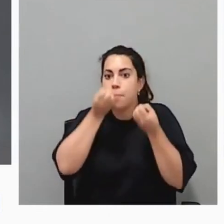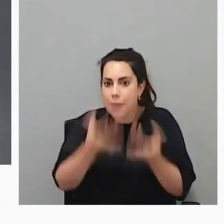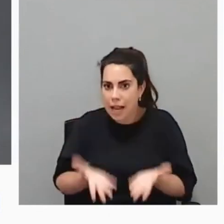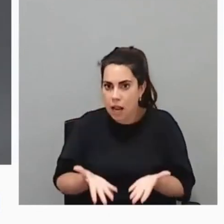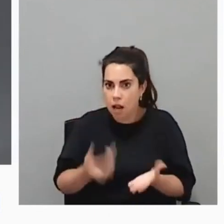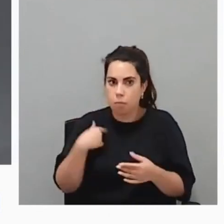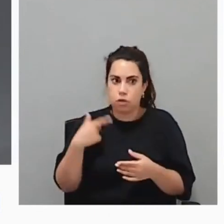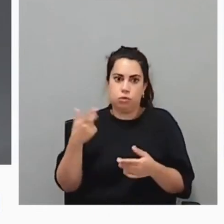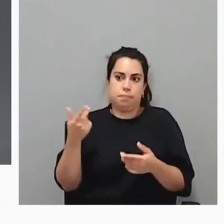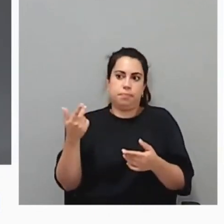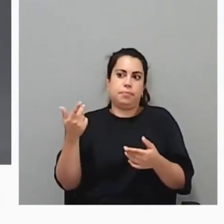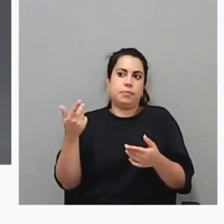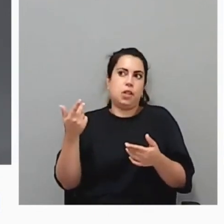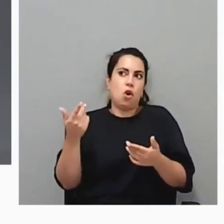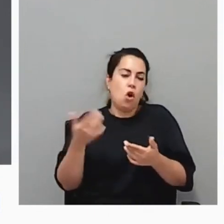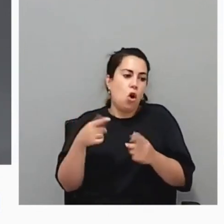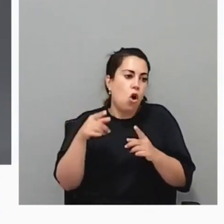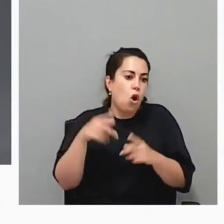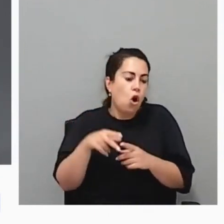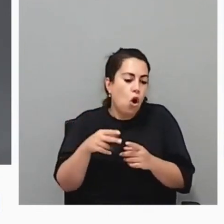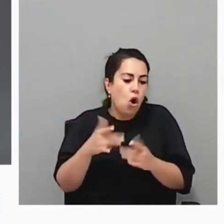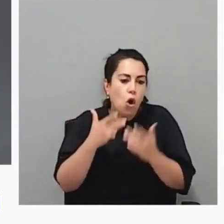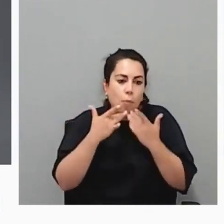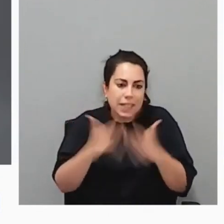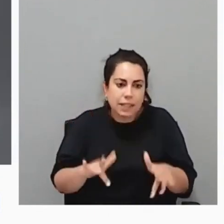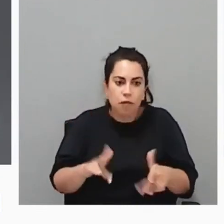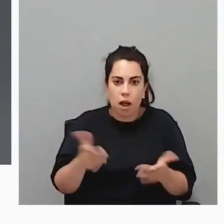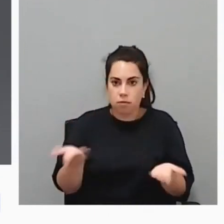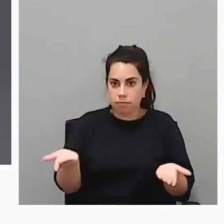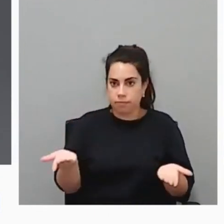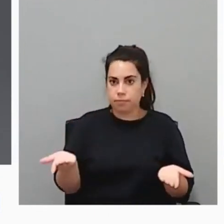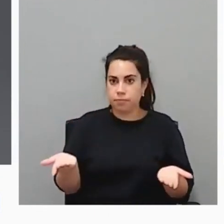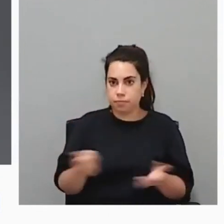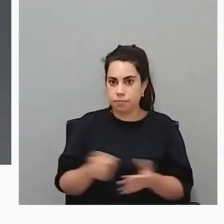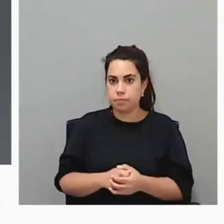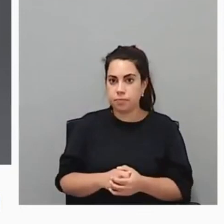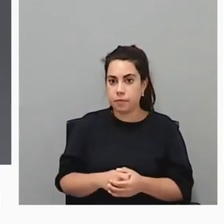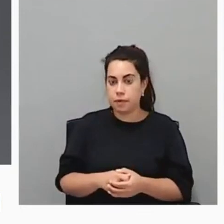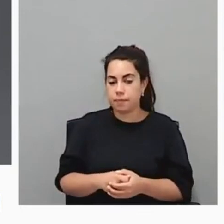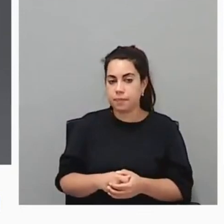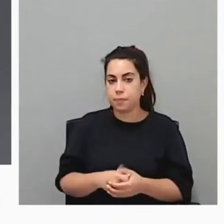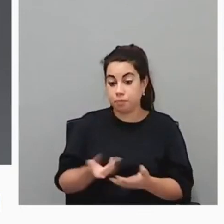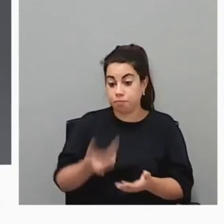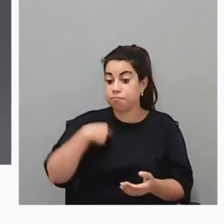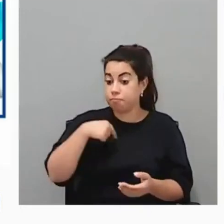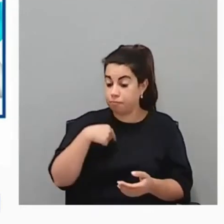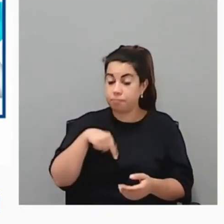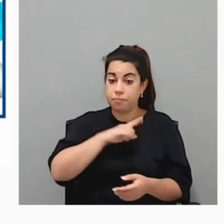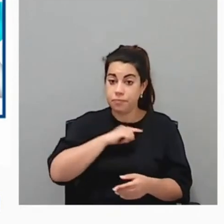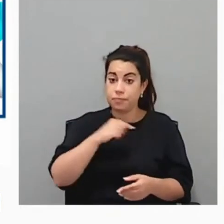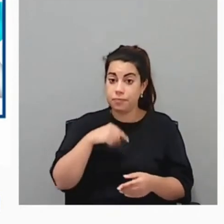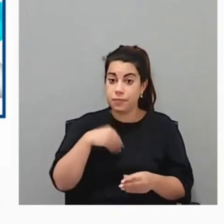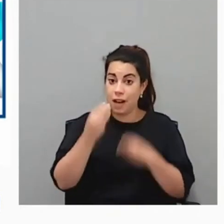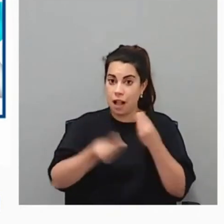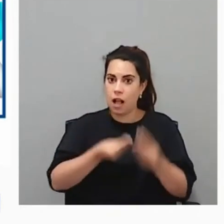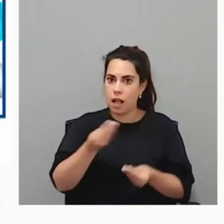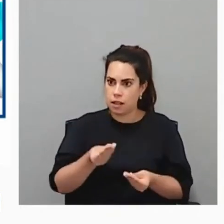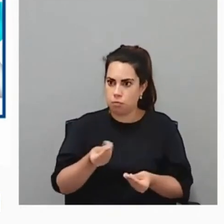objetiva y funcional de esta tecnología. Y eso es lo que estamos haciendo. O sea, nuestra misión actualmente es